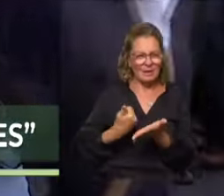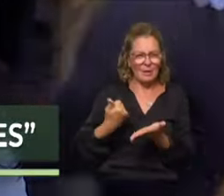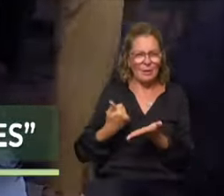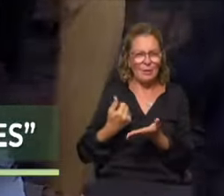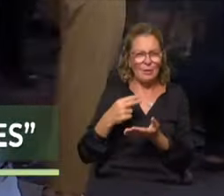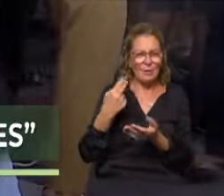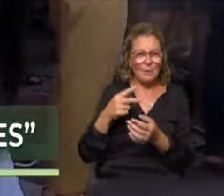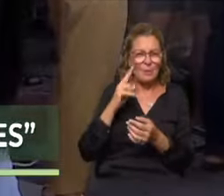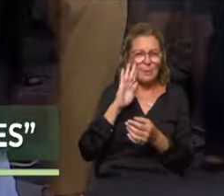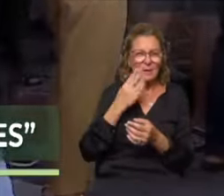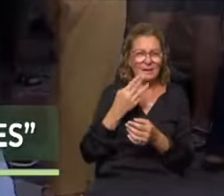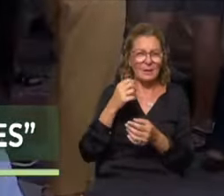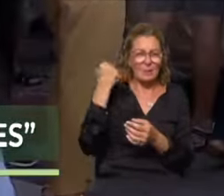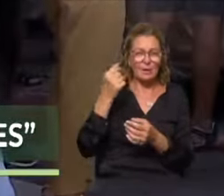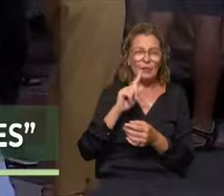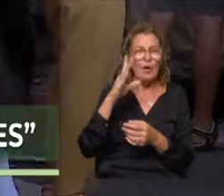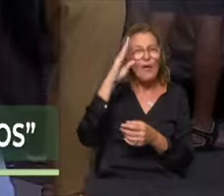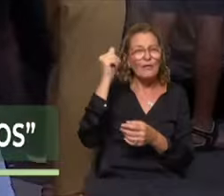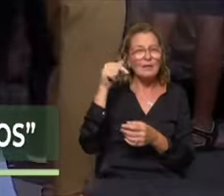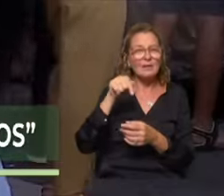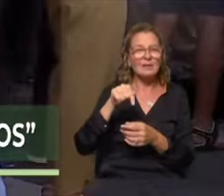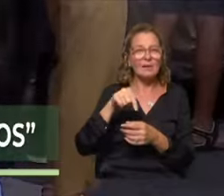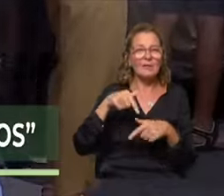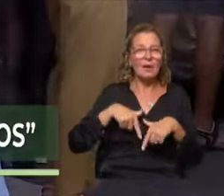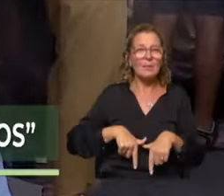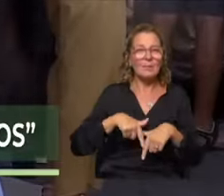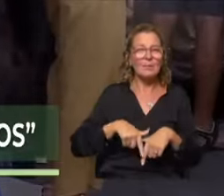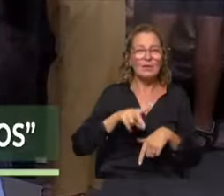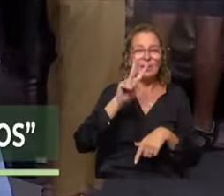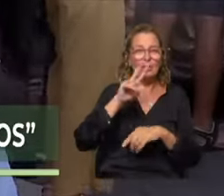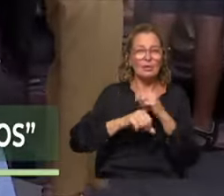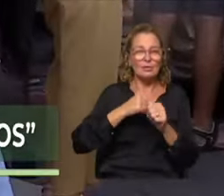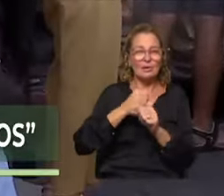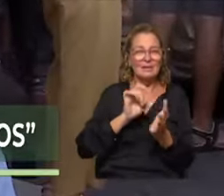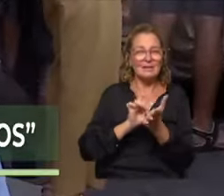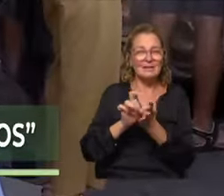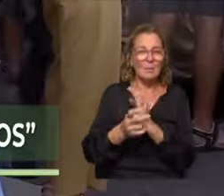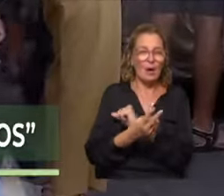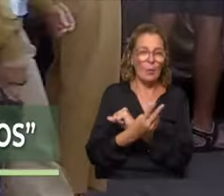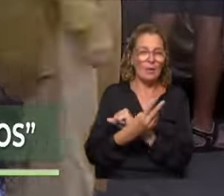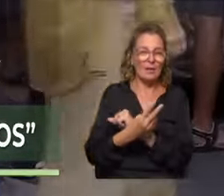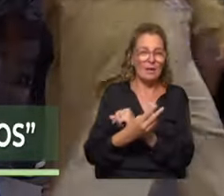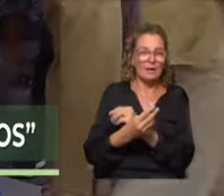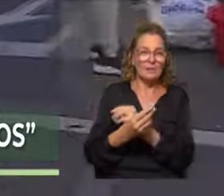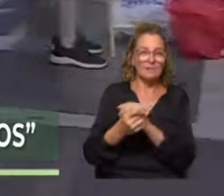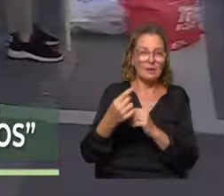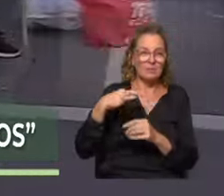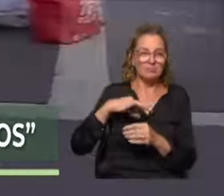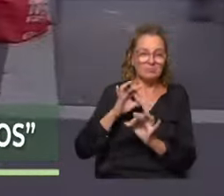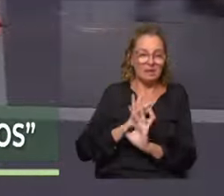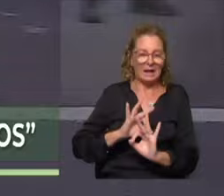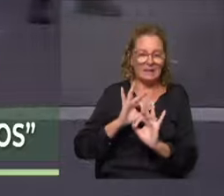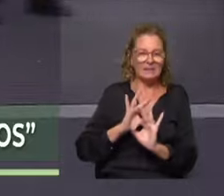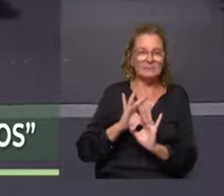nos parecía importante que la gente no se olvide de que este fue el ministro que dejó 2 años del sistema de cuidados sin nuevos ingresos. Por su